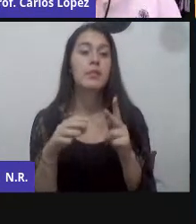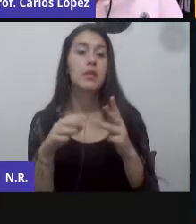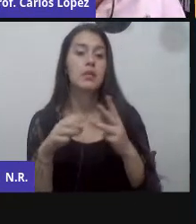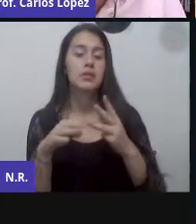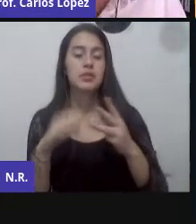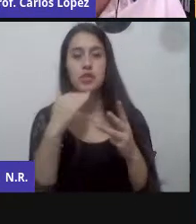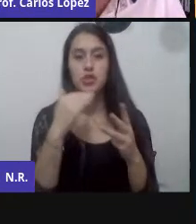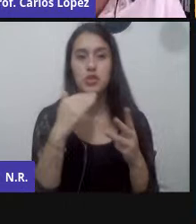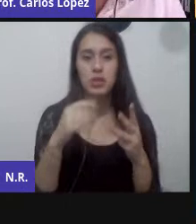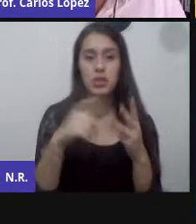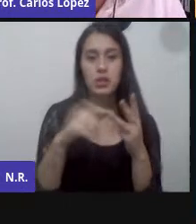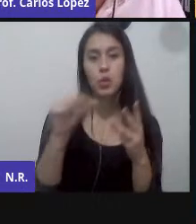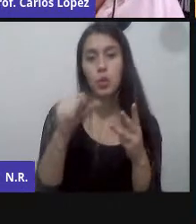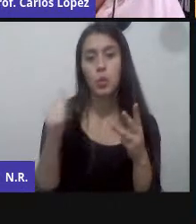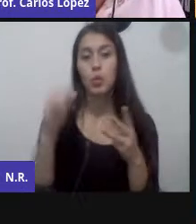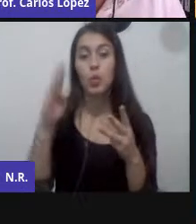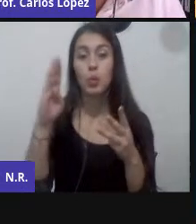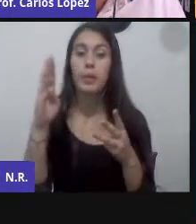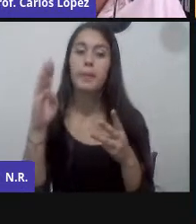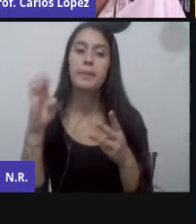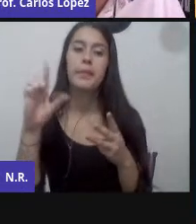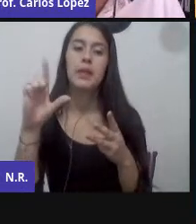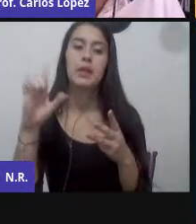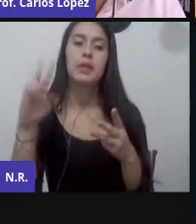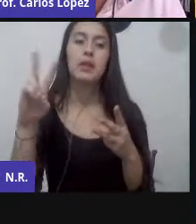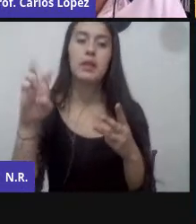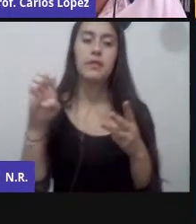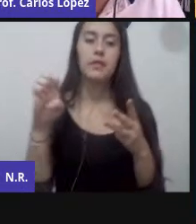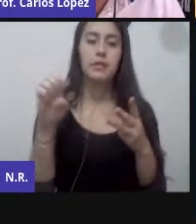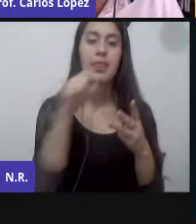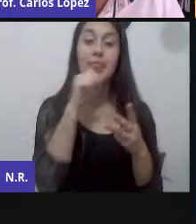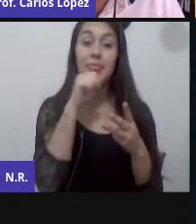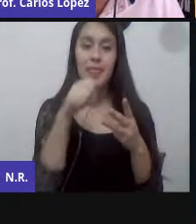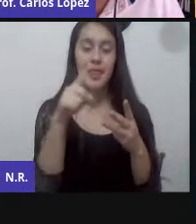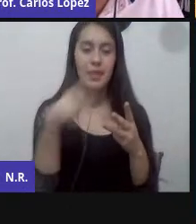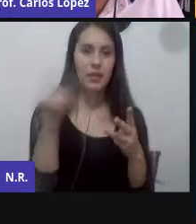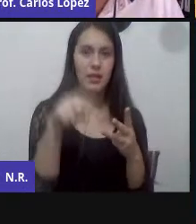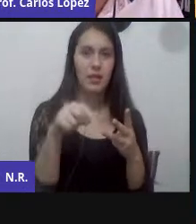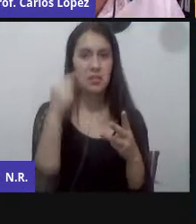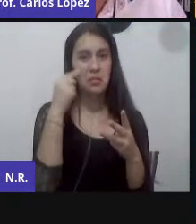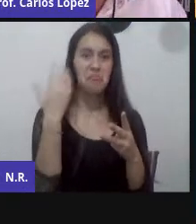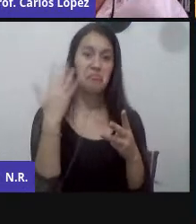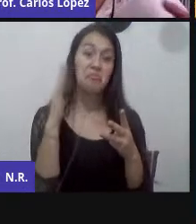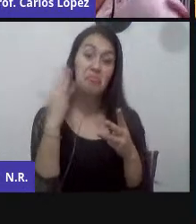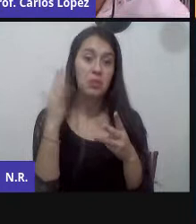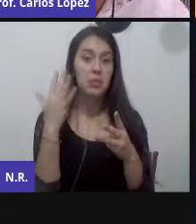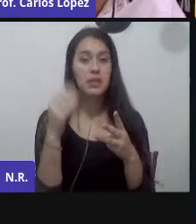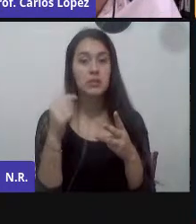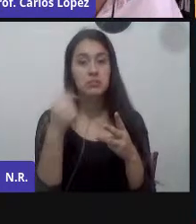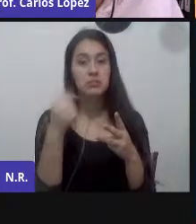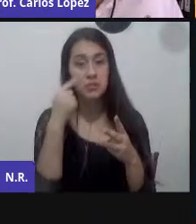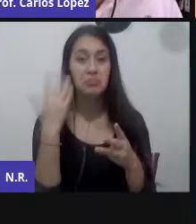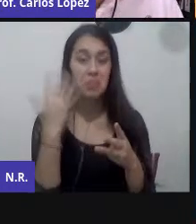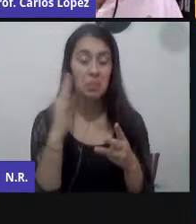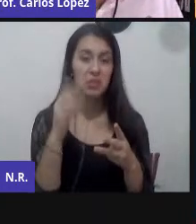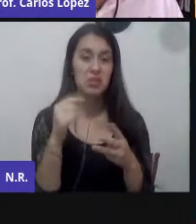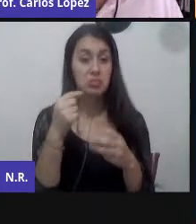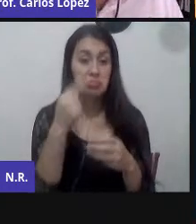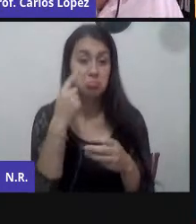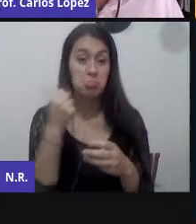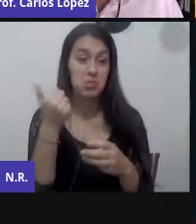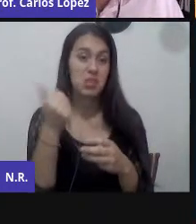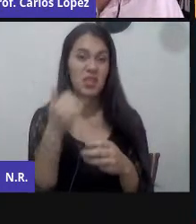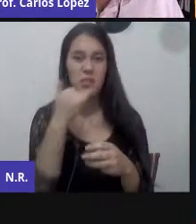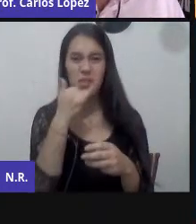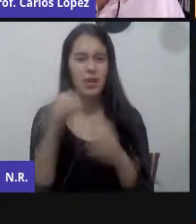tenido la oportunidad de usar Believe. Es muy, muy parecido a StreamYard, muy parecido a StreamYard. También es gratis y tiene unas restricciones ahí de tiempo, de